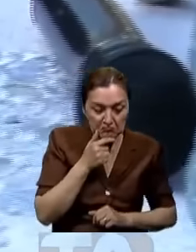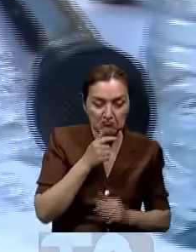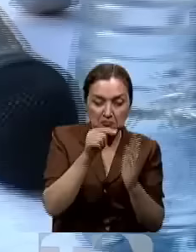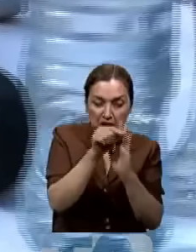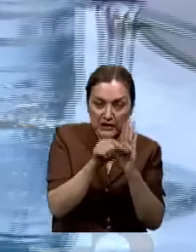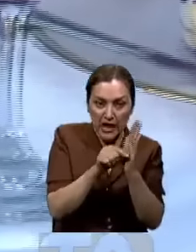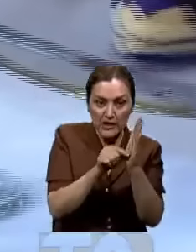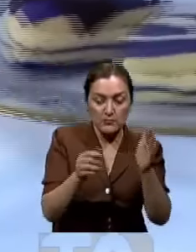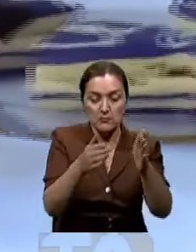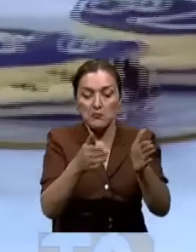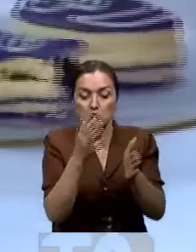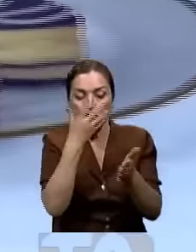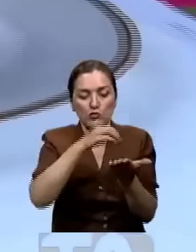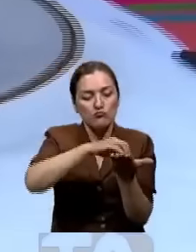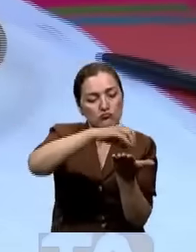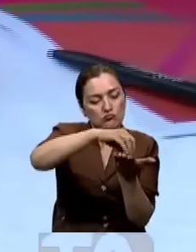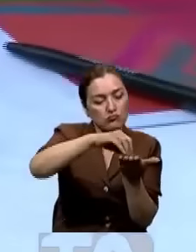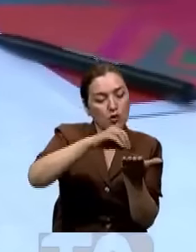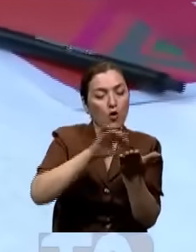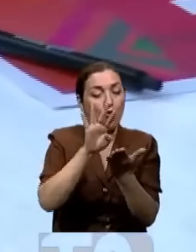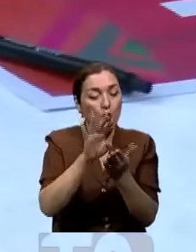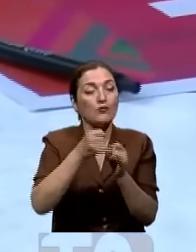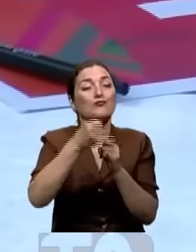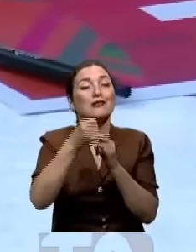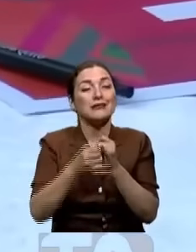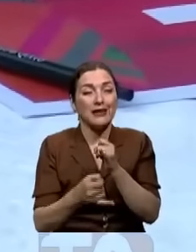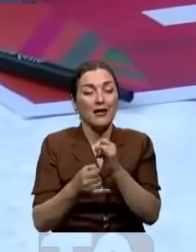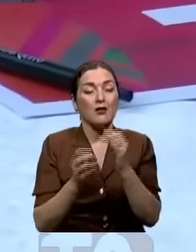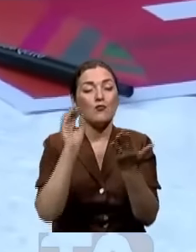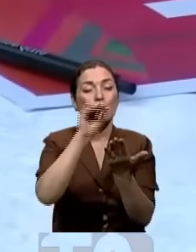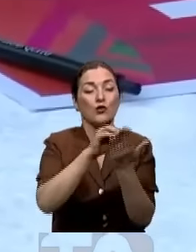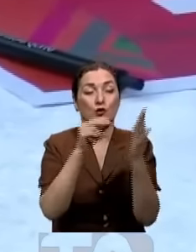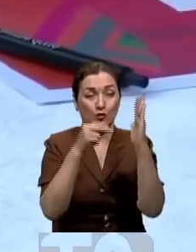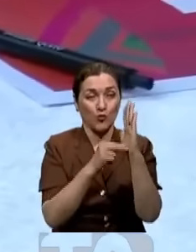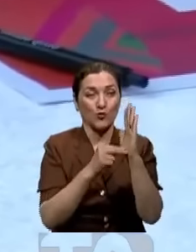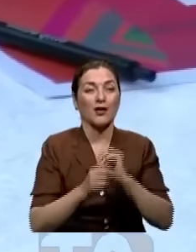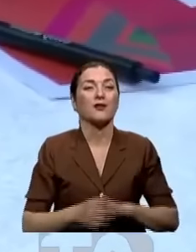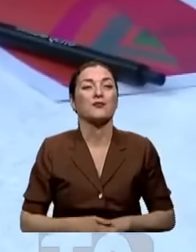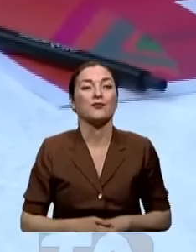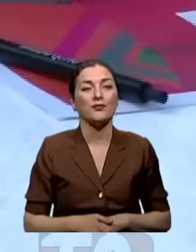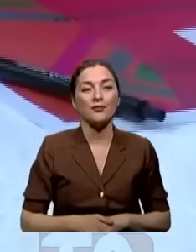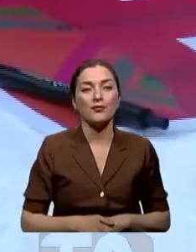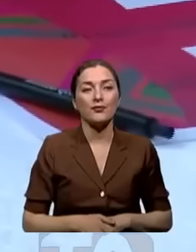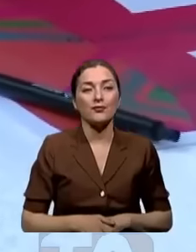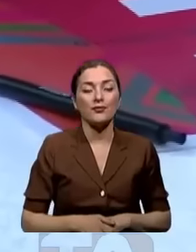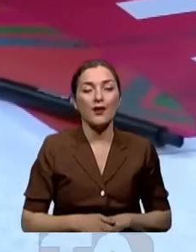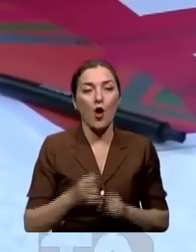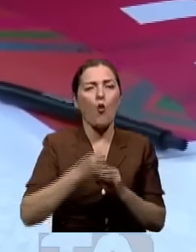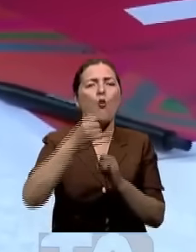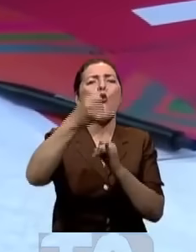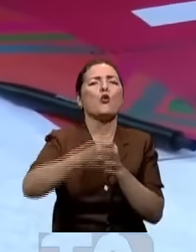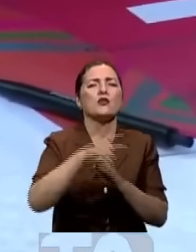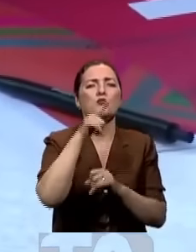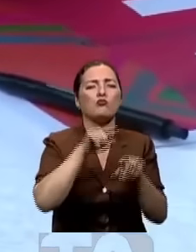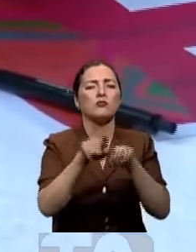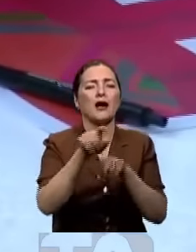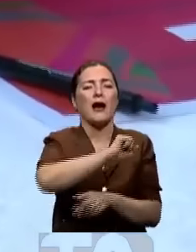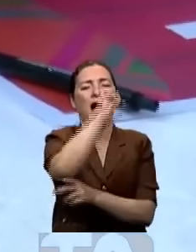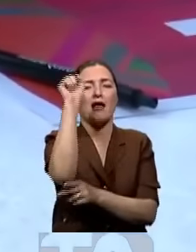cuatro finalistas y al final colocarán la calificación. Por lo tanto, al final conoceremos quiénes